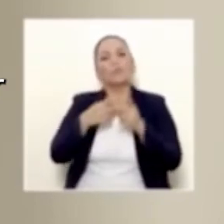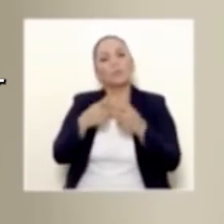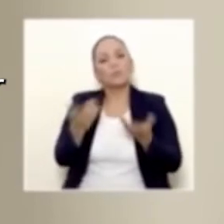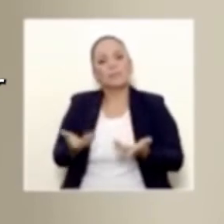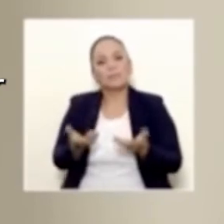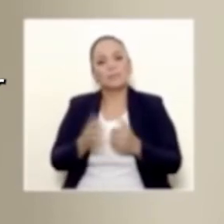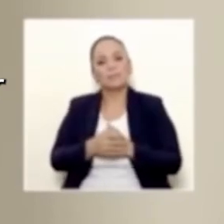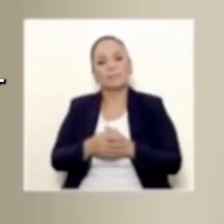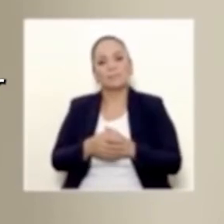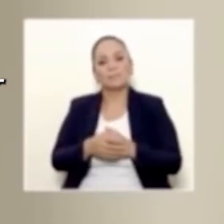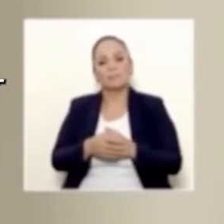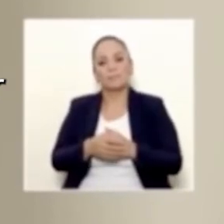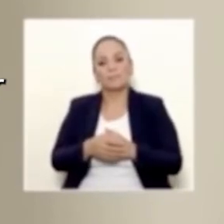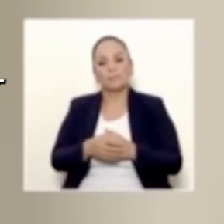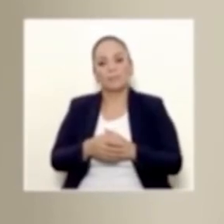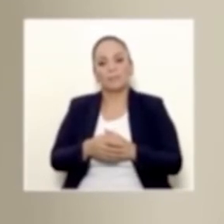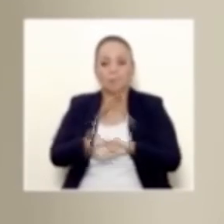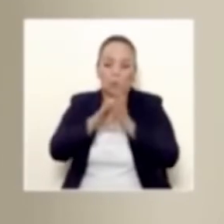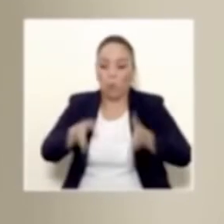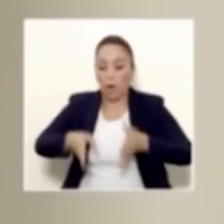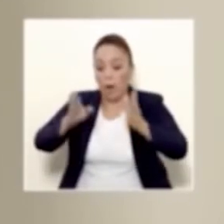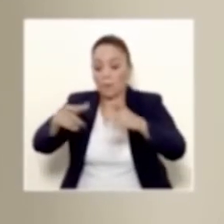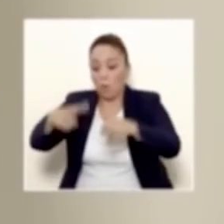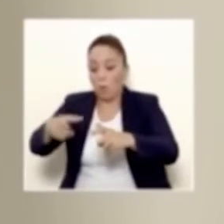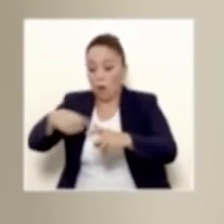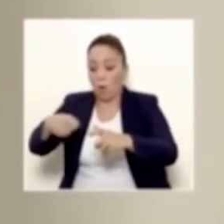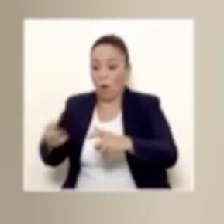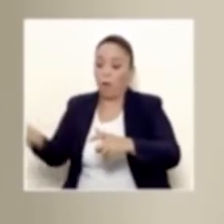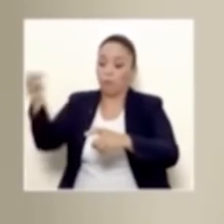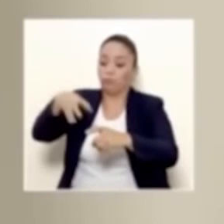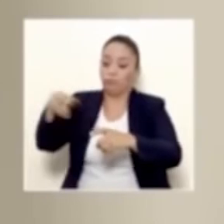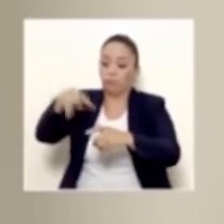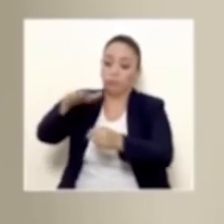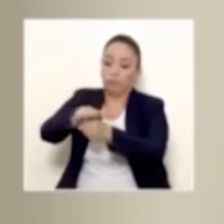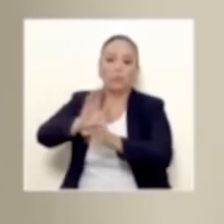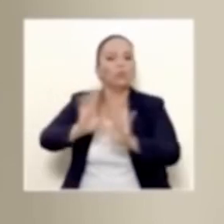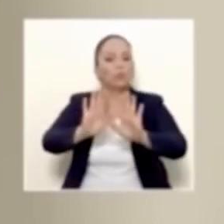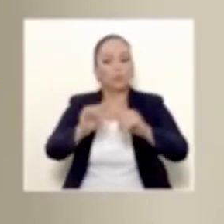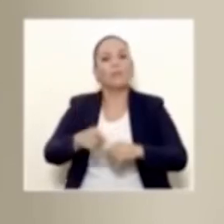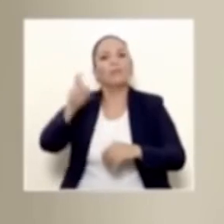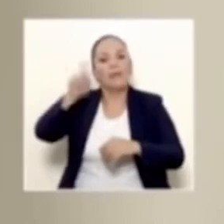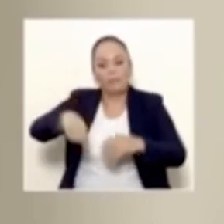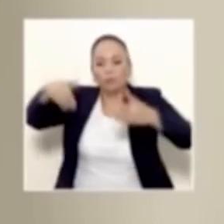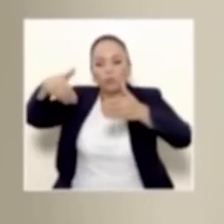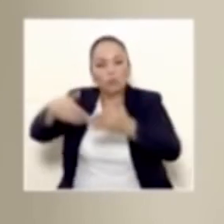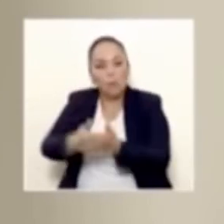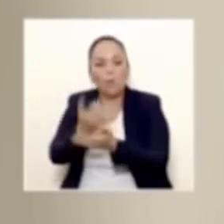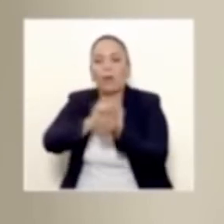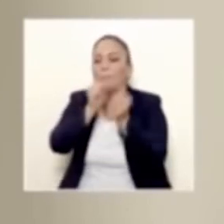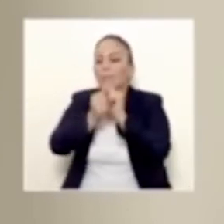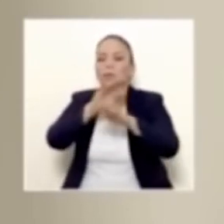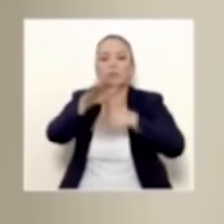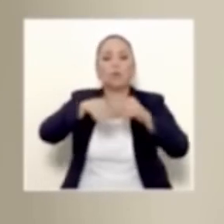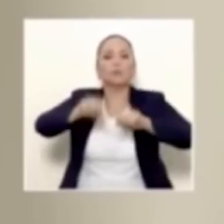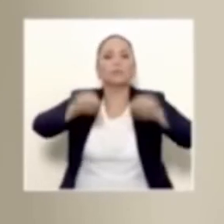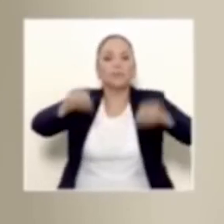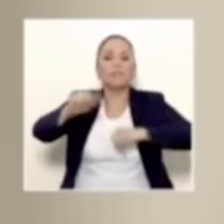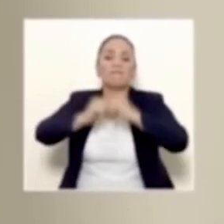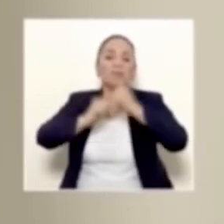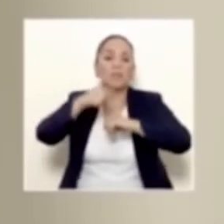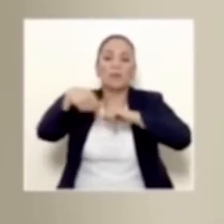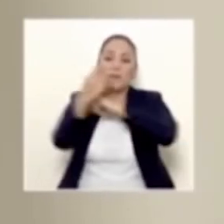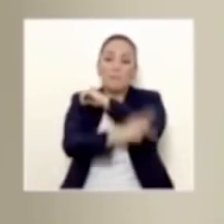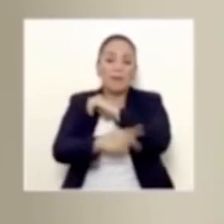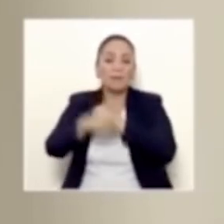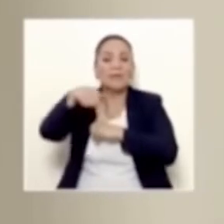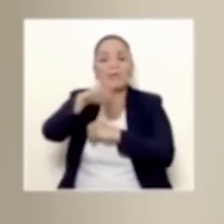a echarle pavimento al hueco. Es cambiar la resiliencia de los sistemas de infraestructura que tenemos en el país, porque Costa Rica es